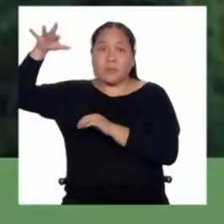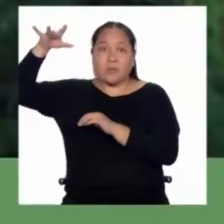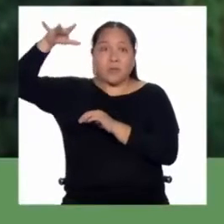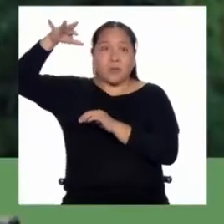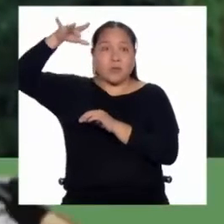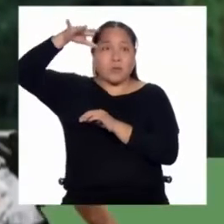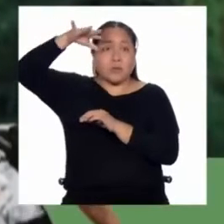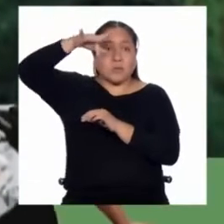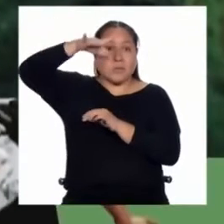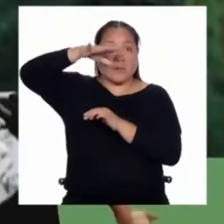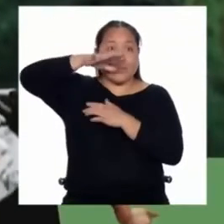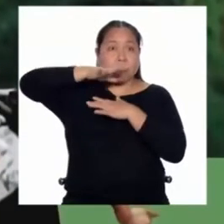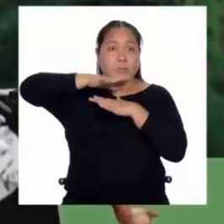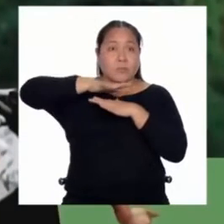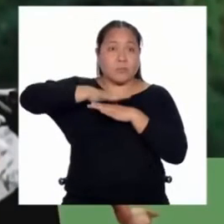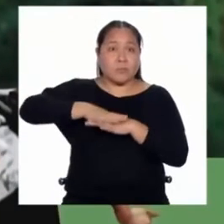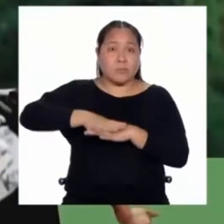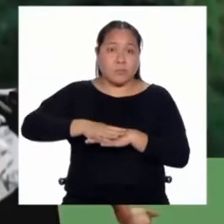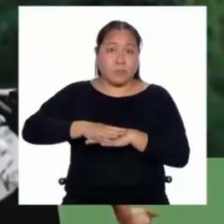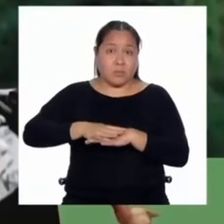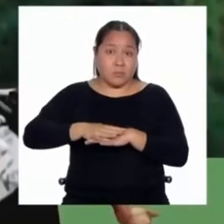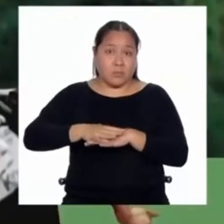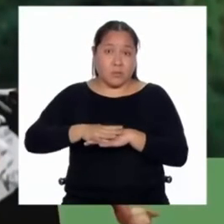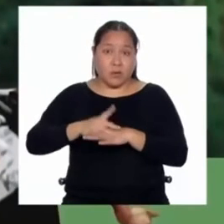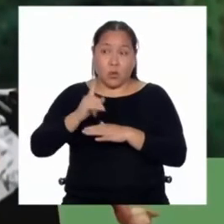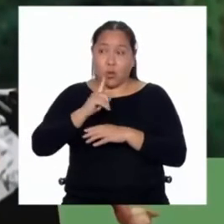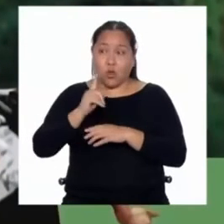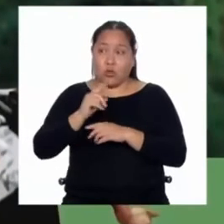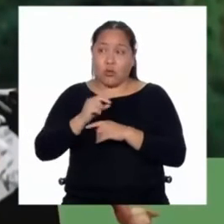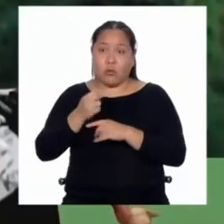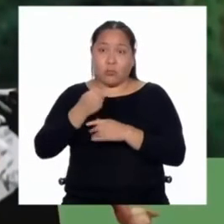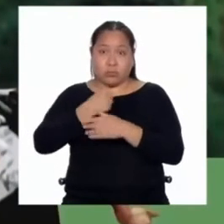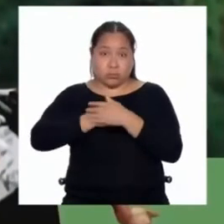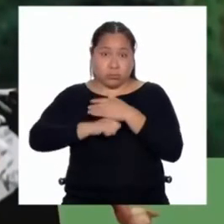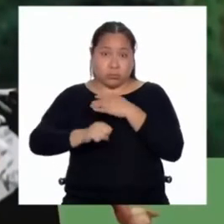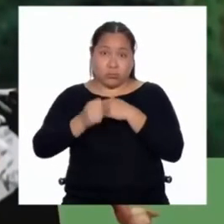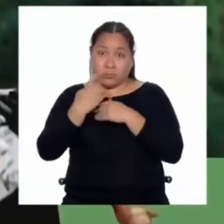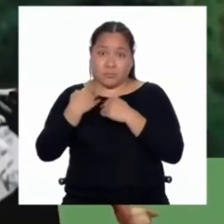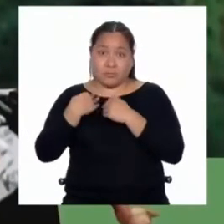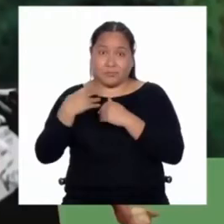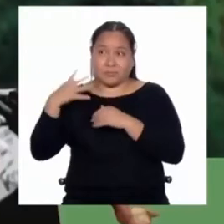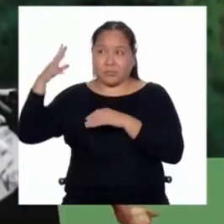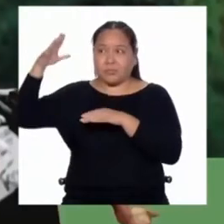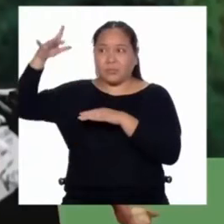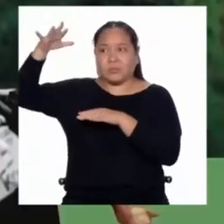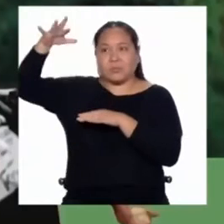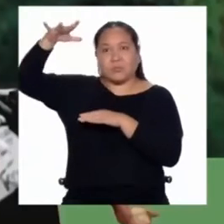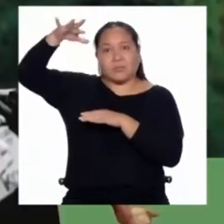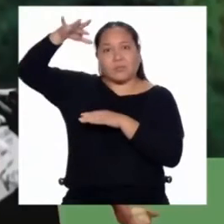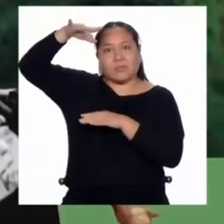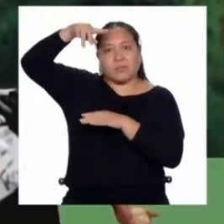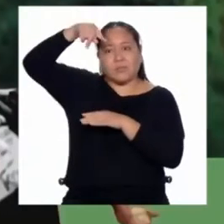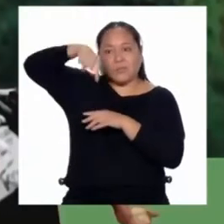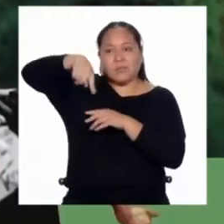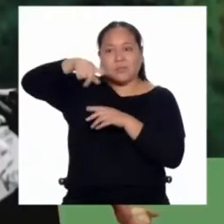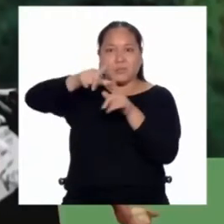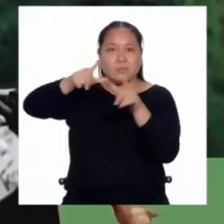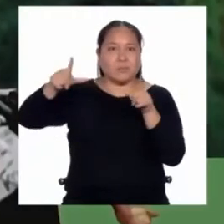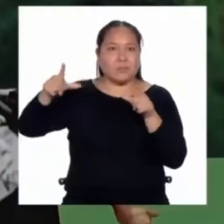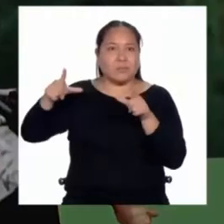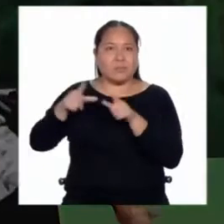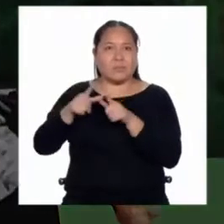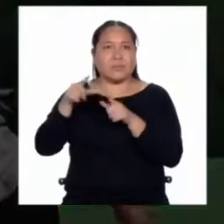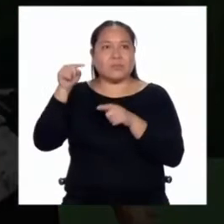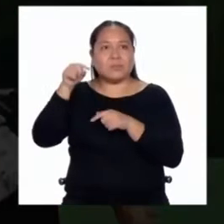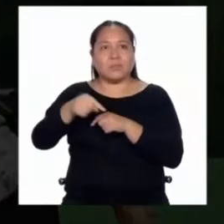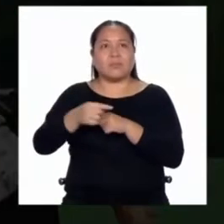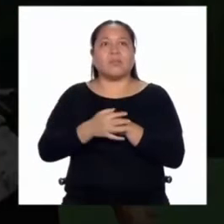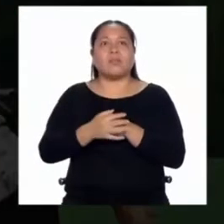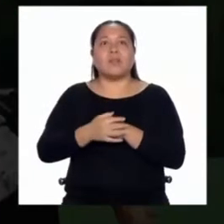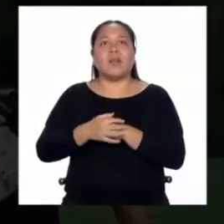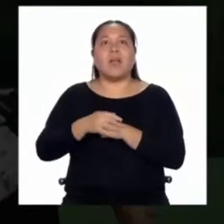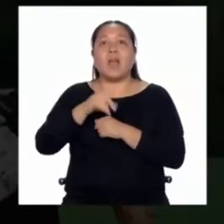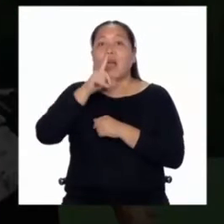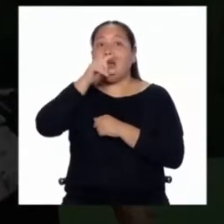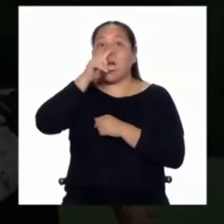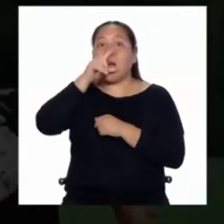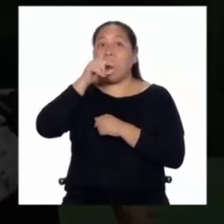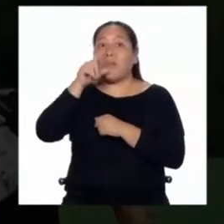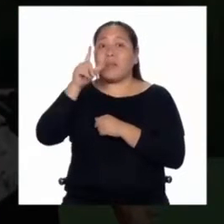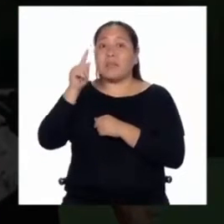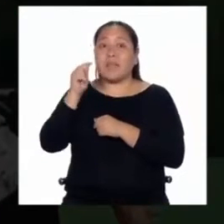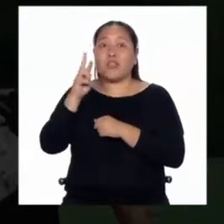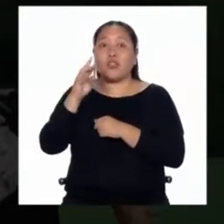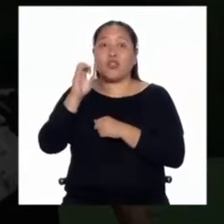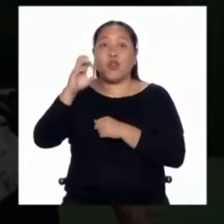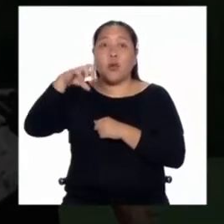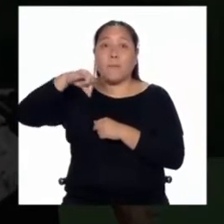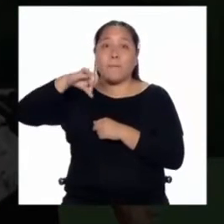de relax, es decir, no productiva, acuden a matar el tiempo por esos lares, ya que las aves del bosque tropical